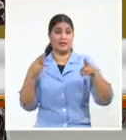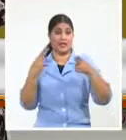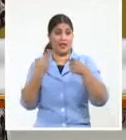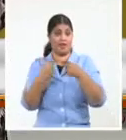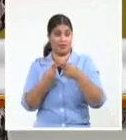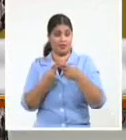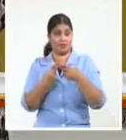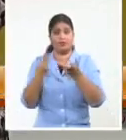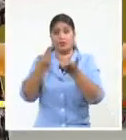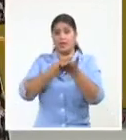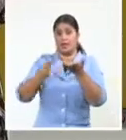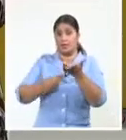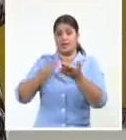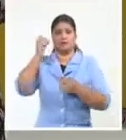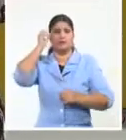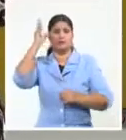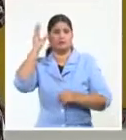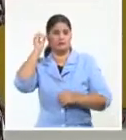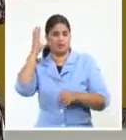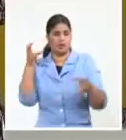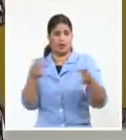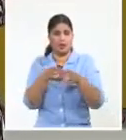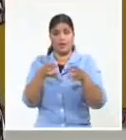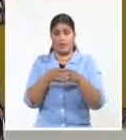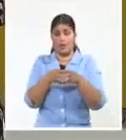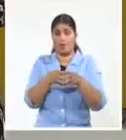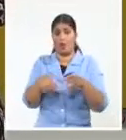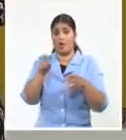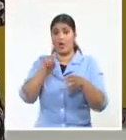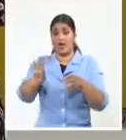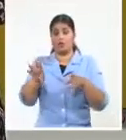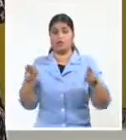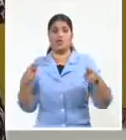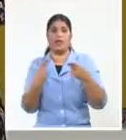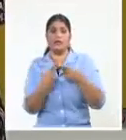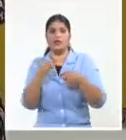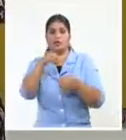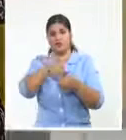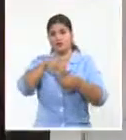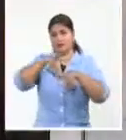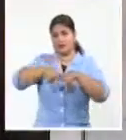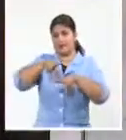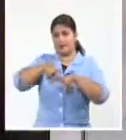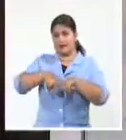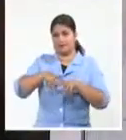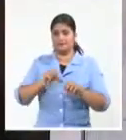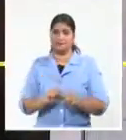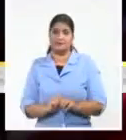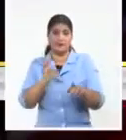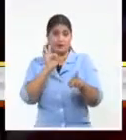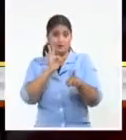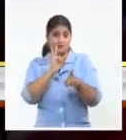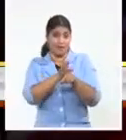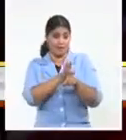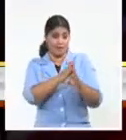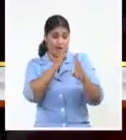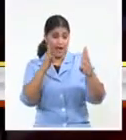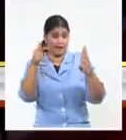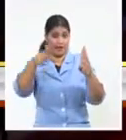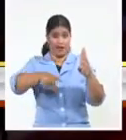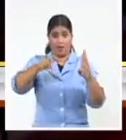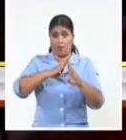e Indagación Creativa en el contexto de la 14ª Bienal de La Habana. El evento se desarrolla hasta este jueves y en él